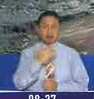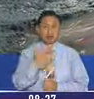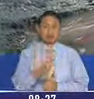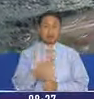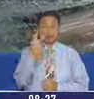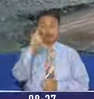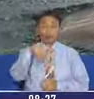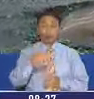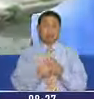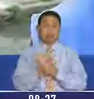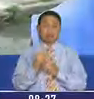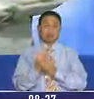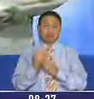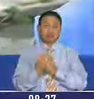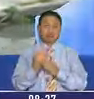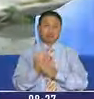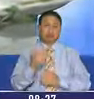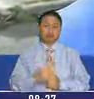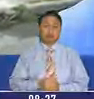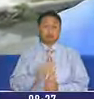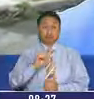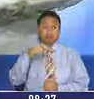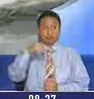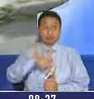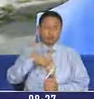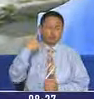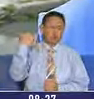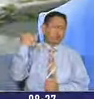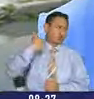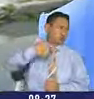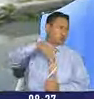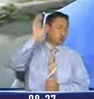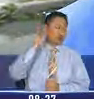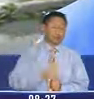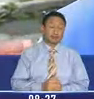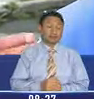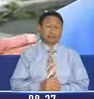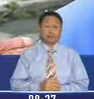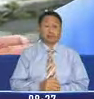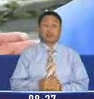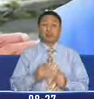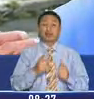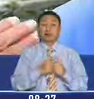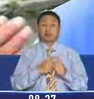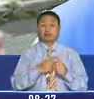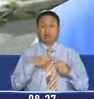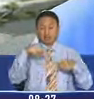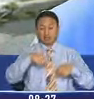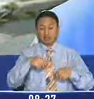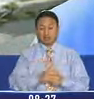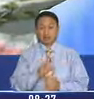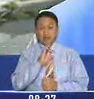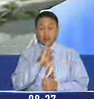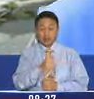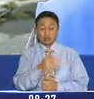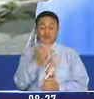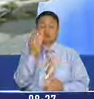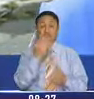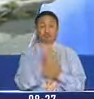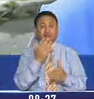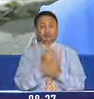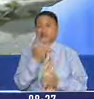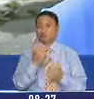hace 2 meses. Sí, bastante tiempo es. En primer lugar, por lo molestoso que es ahí el pozo de agua. Se hace el